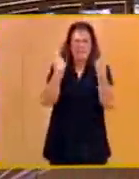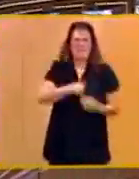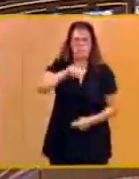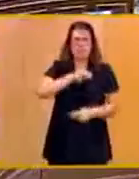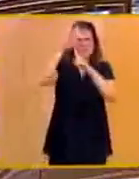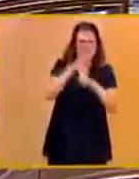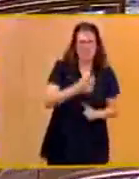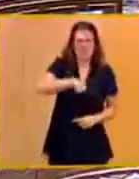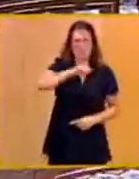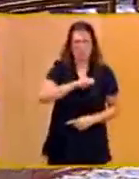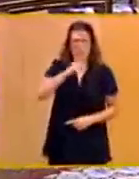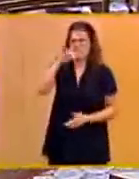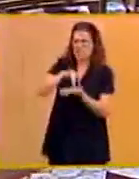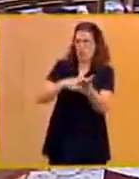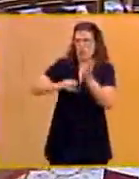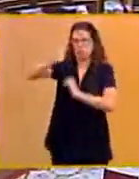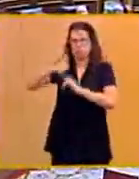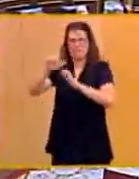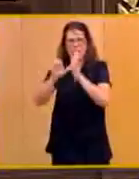Estatuto.